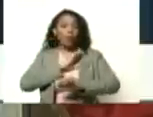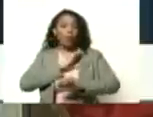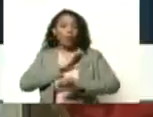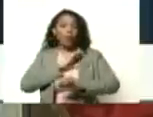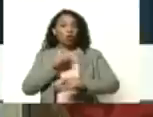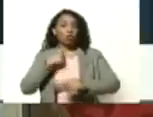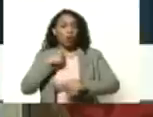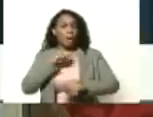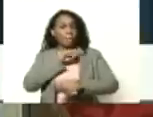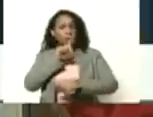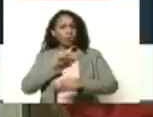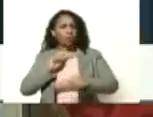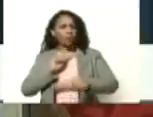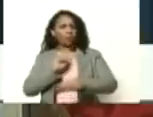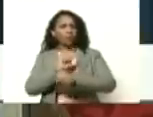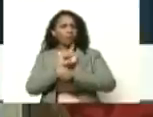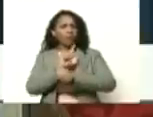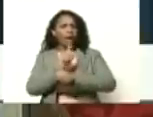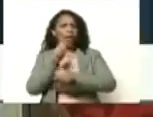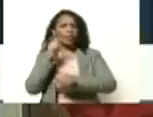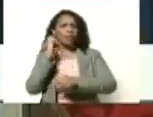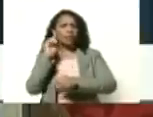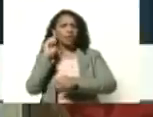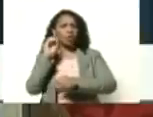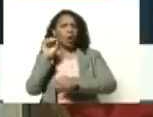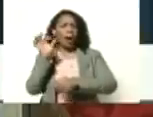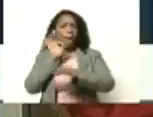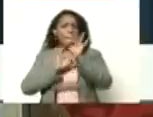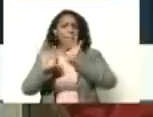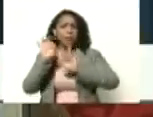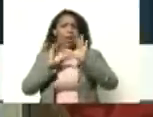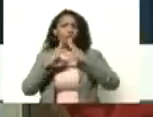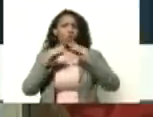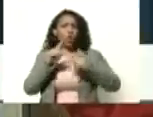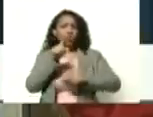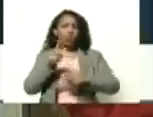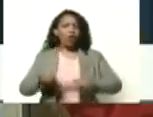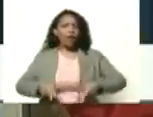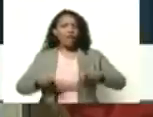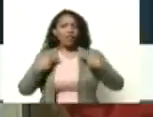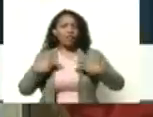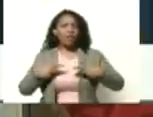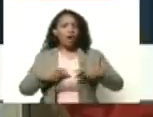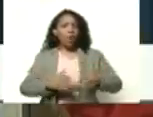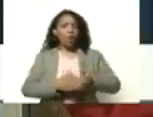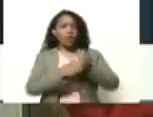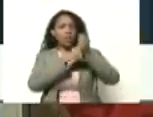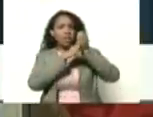hecho yo le pregunto a patito gloria explícame sito ha sido toda la vida un dirigente sindical